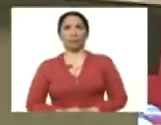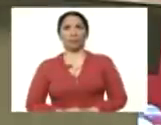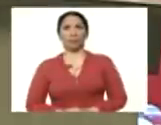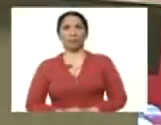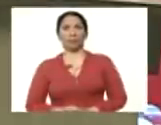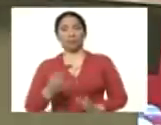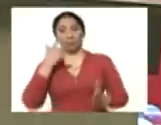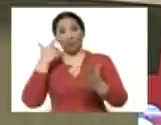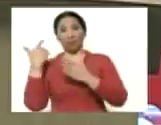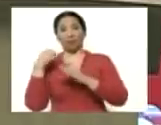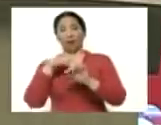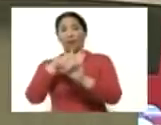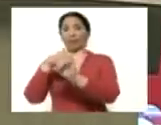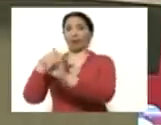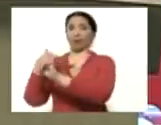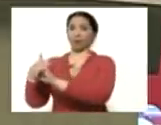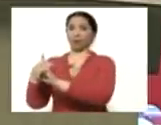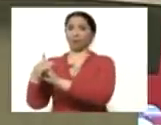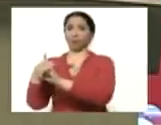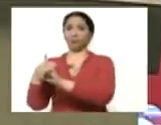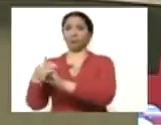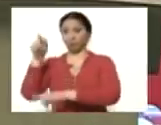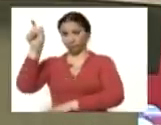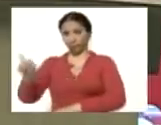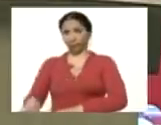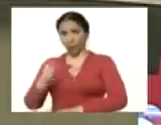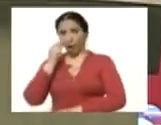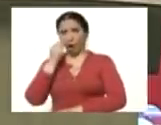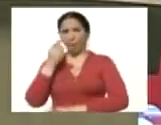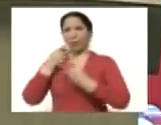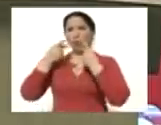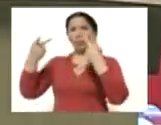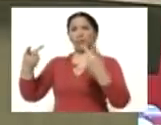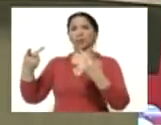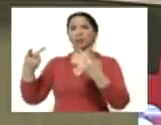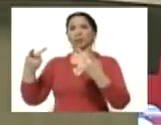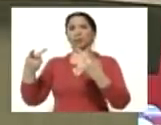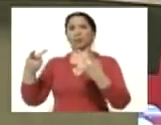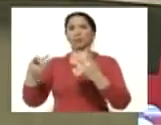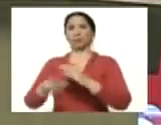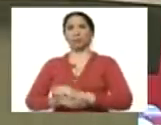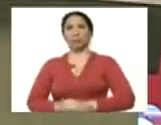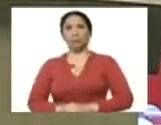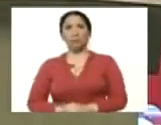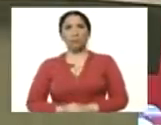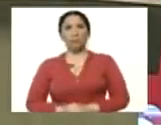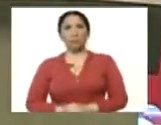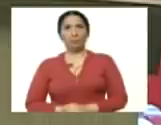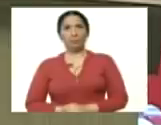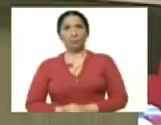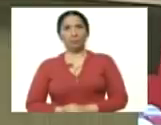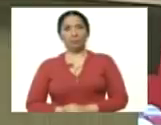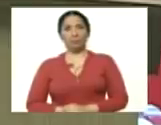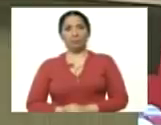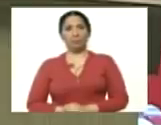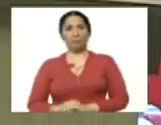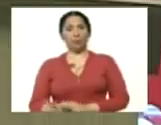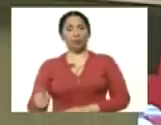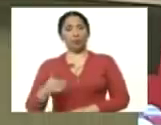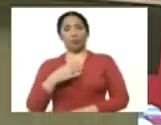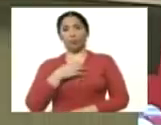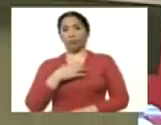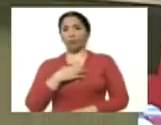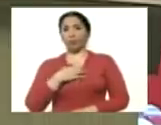Así los tratan, señor Borrell. Por eso el comunicado de la Cancillería dice: es inexcusable